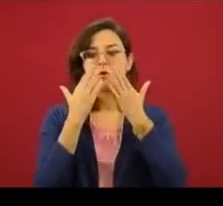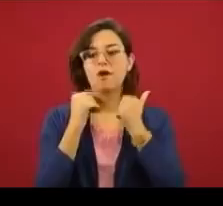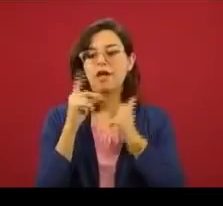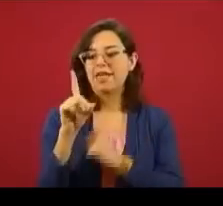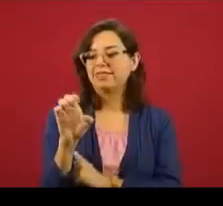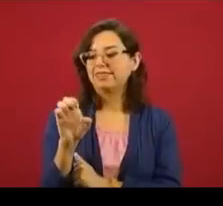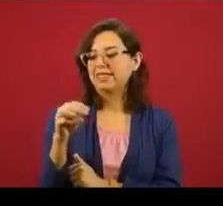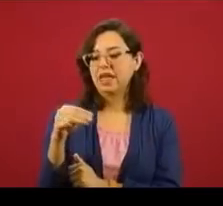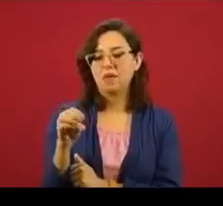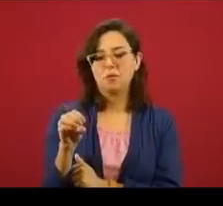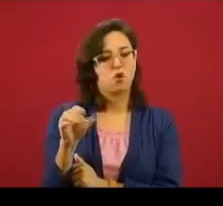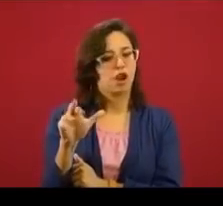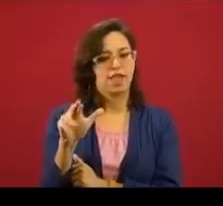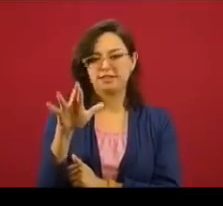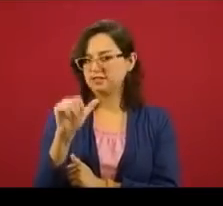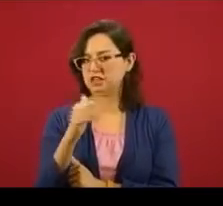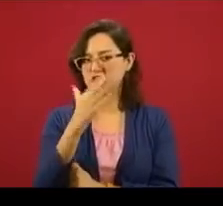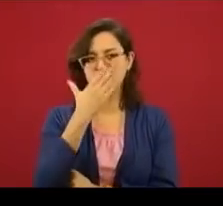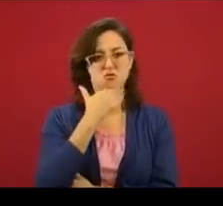gobiernos autoritarios